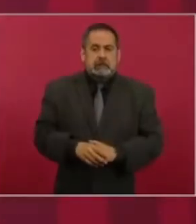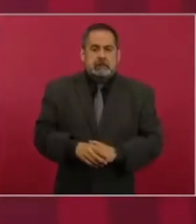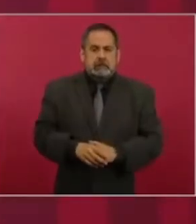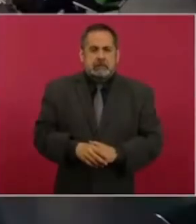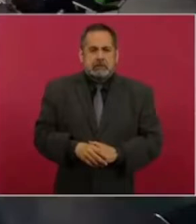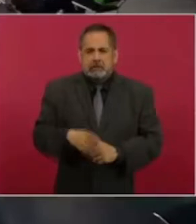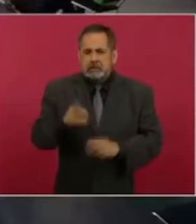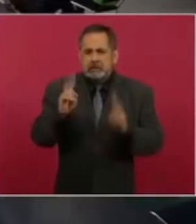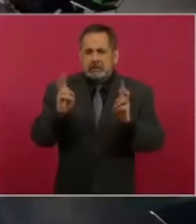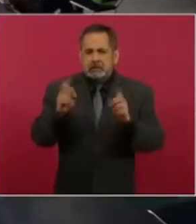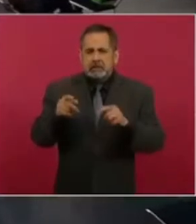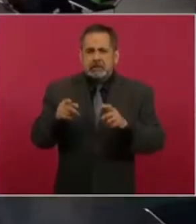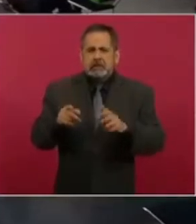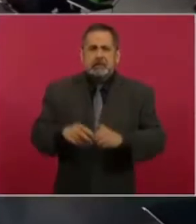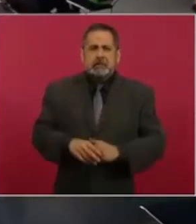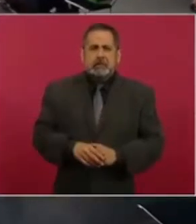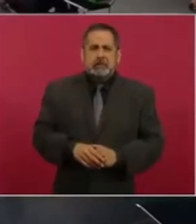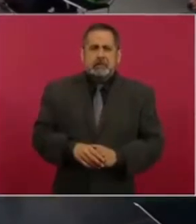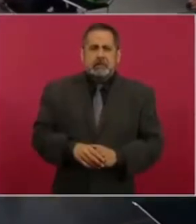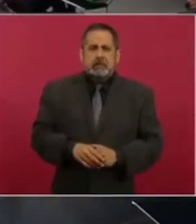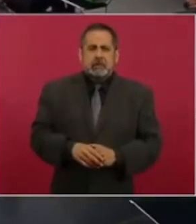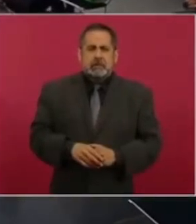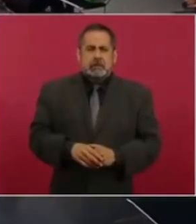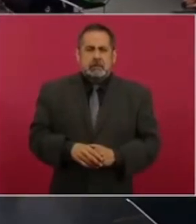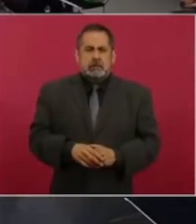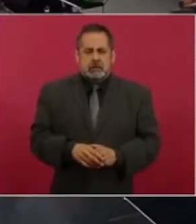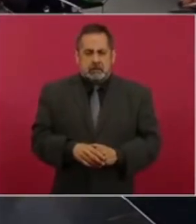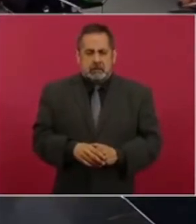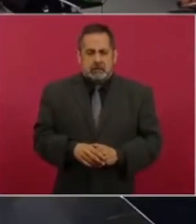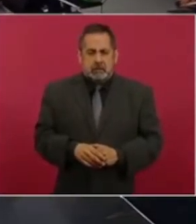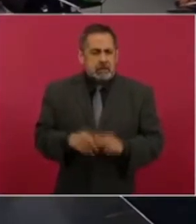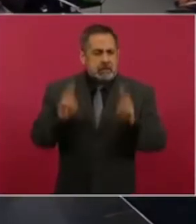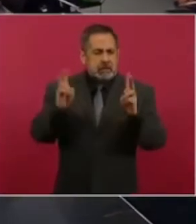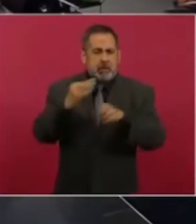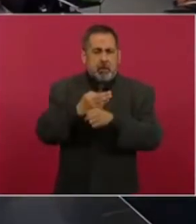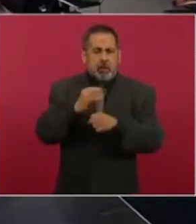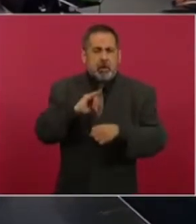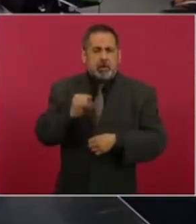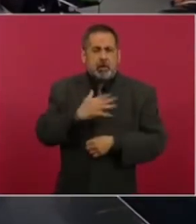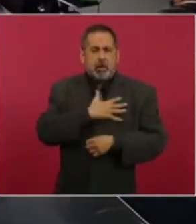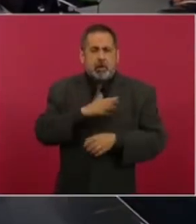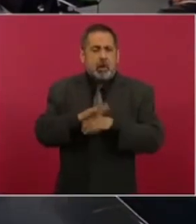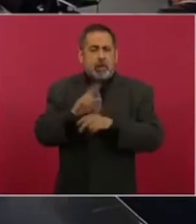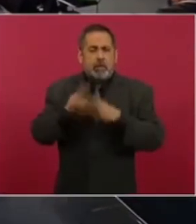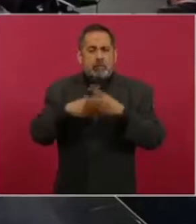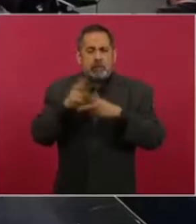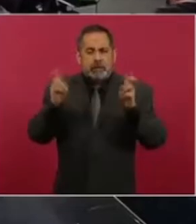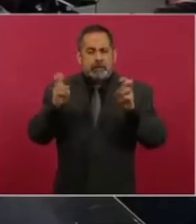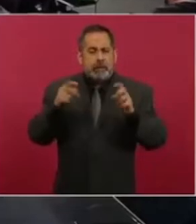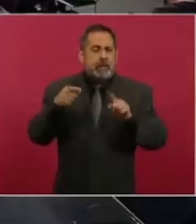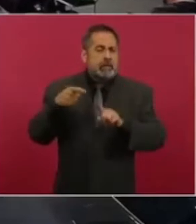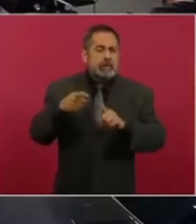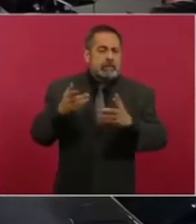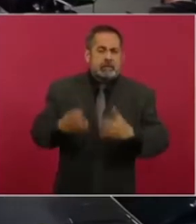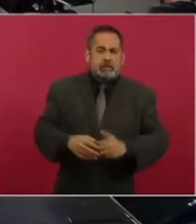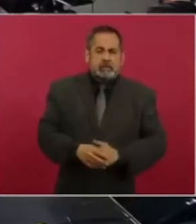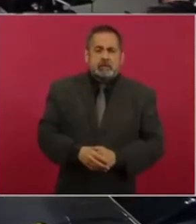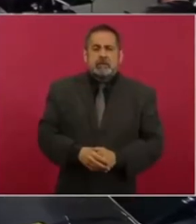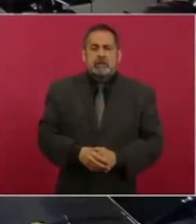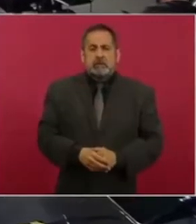¿Qué tema es, Marcelo? Lo del primer ministro Trudeau. Pues quiere hablar de la